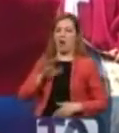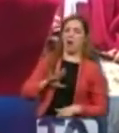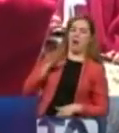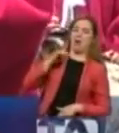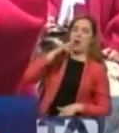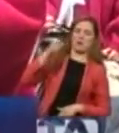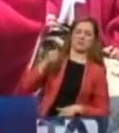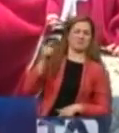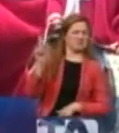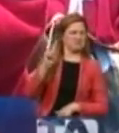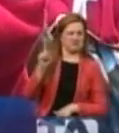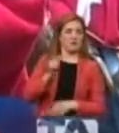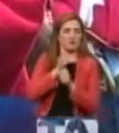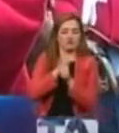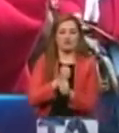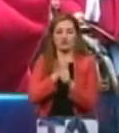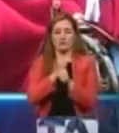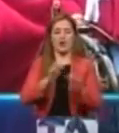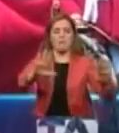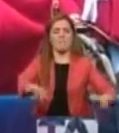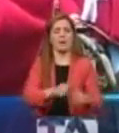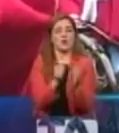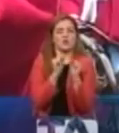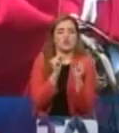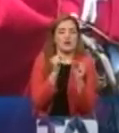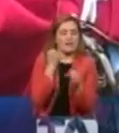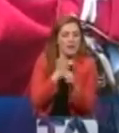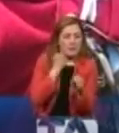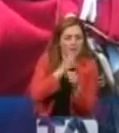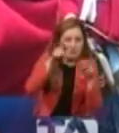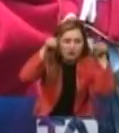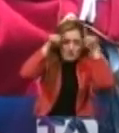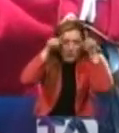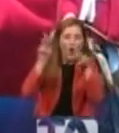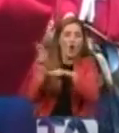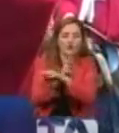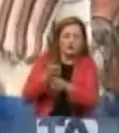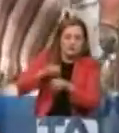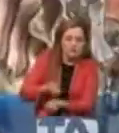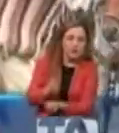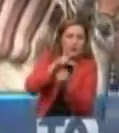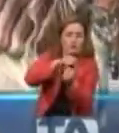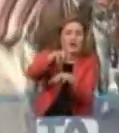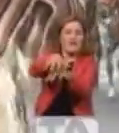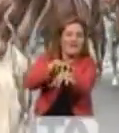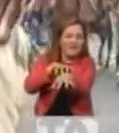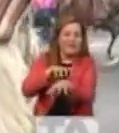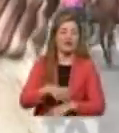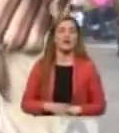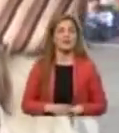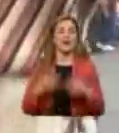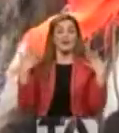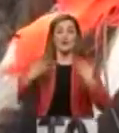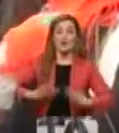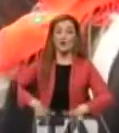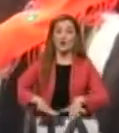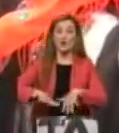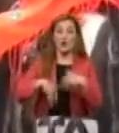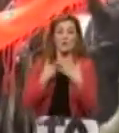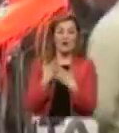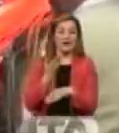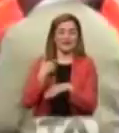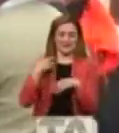varón. Chagra es el que va al páramo, trabaja en toro cimarrón, sabe usar pala, pico y asadón. Los jinetes con ponchos listados de